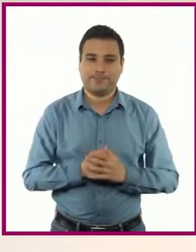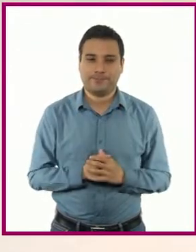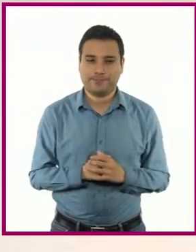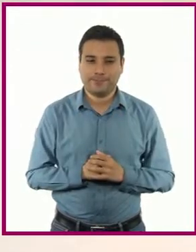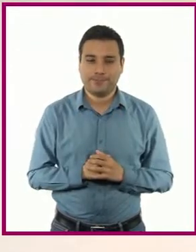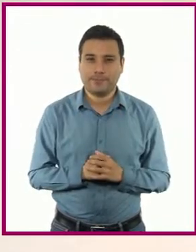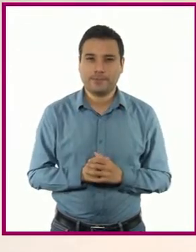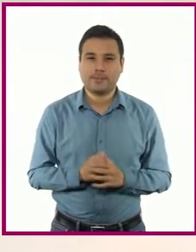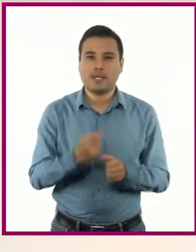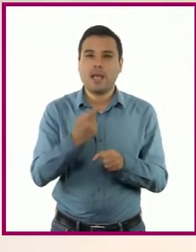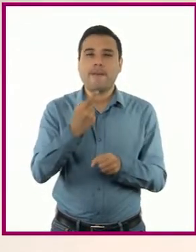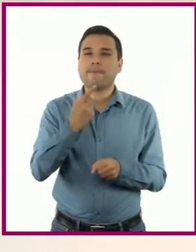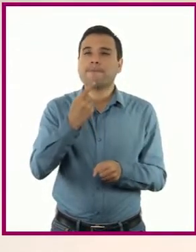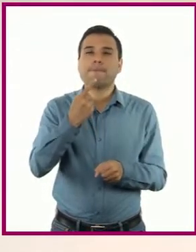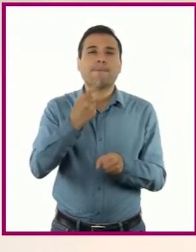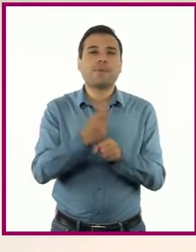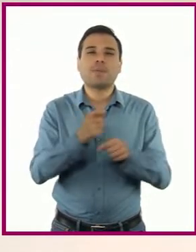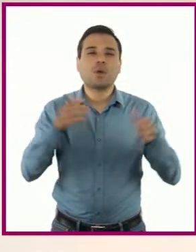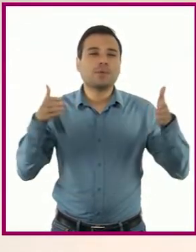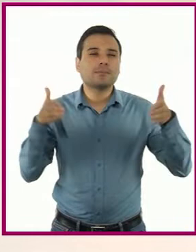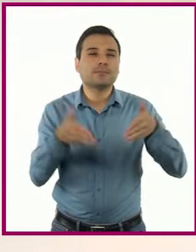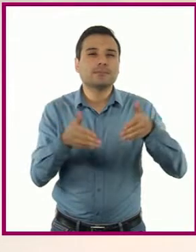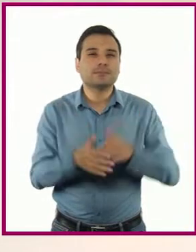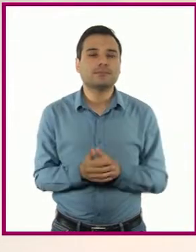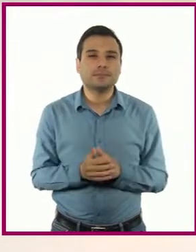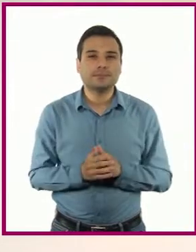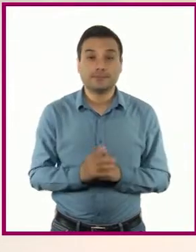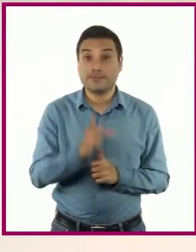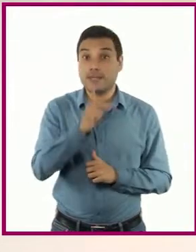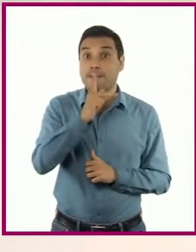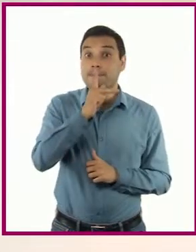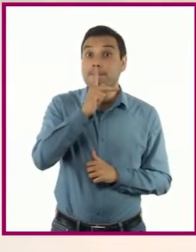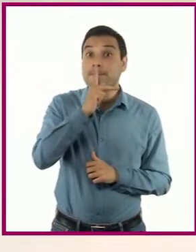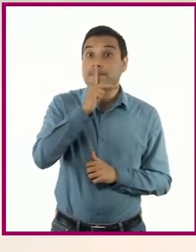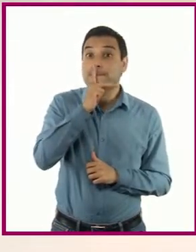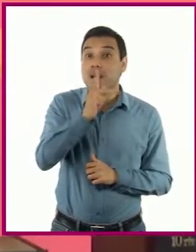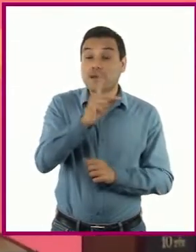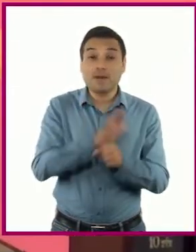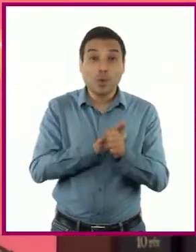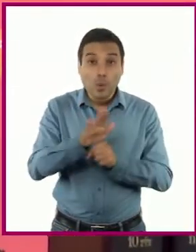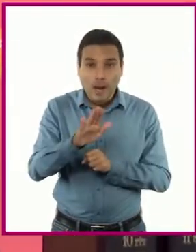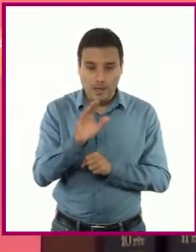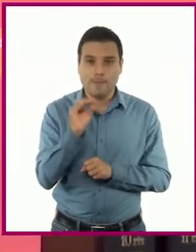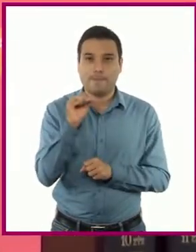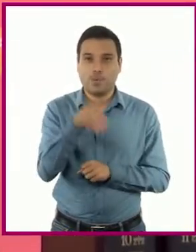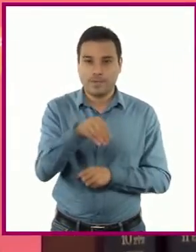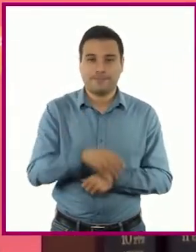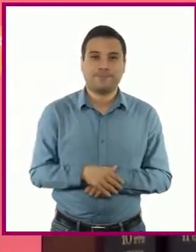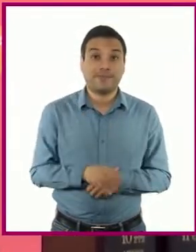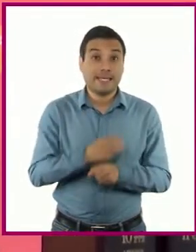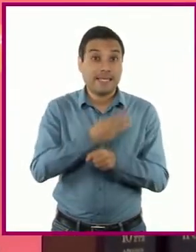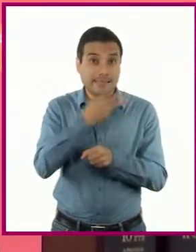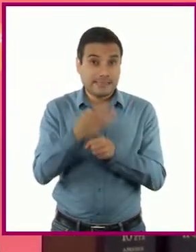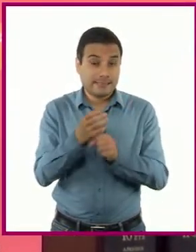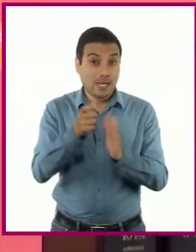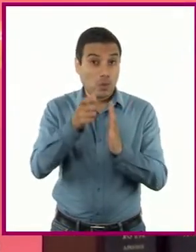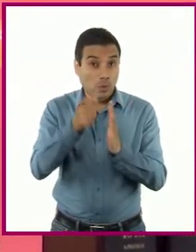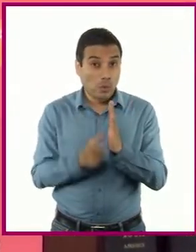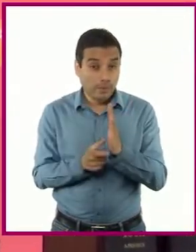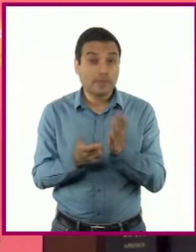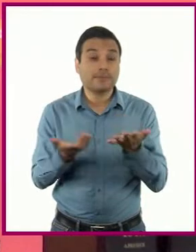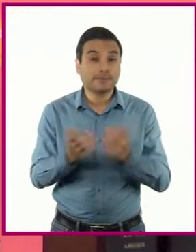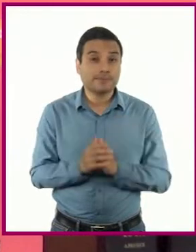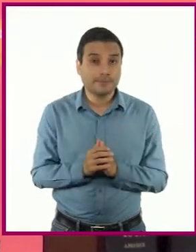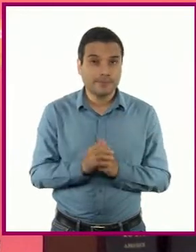Lo primero que debemos hacer es anotar la palabra a clasificar. En la tercera columna escribimos